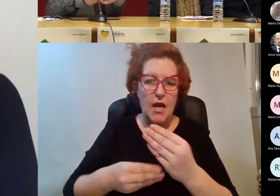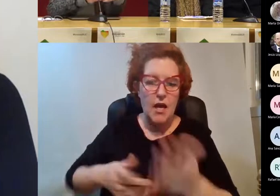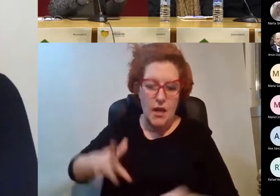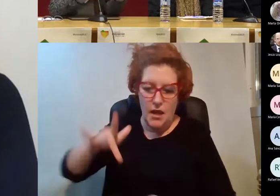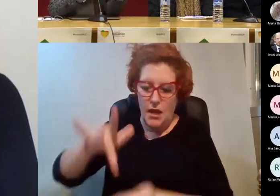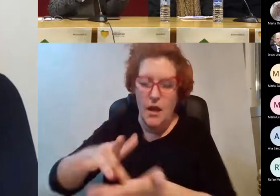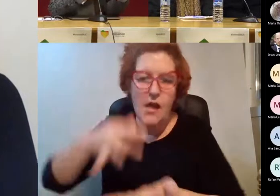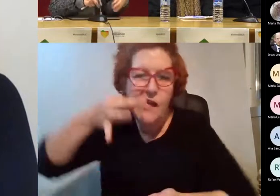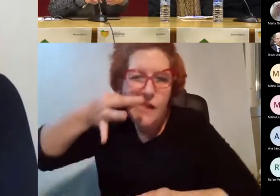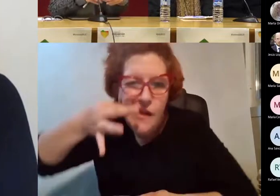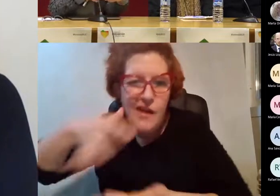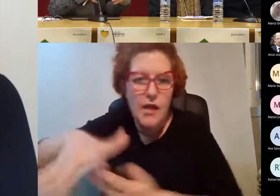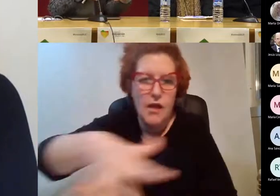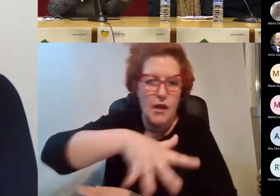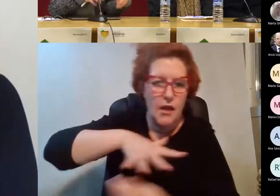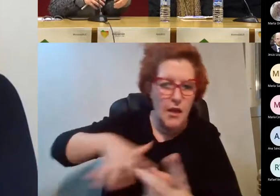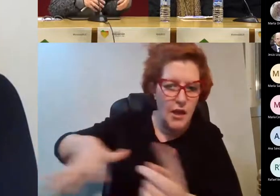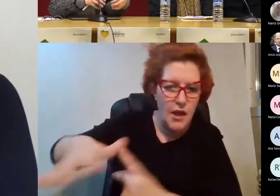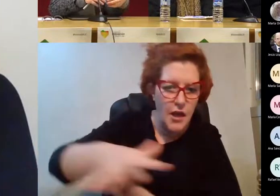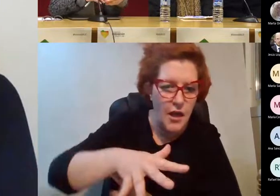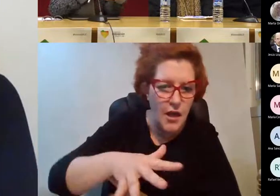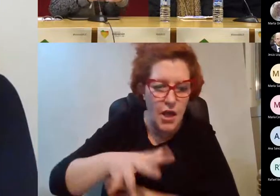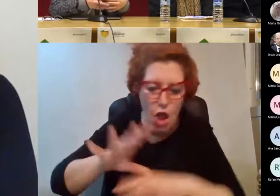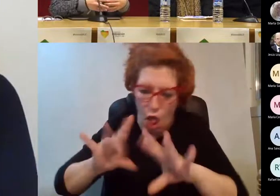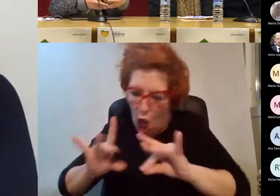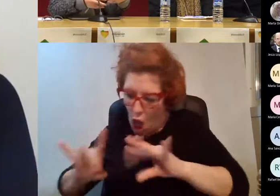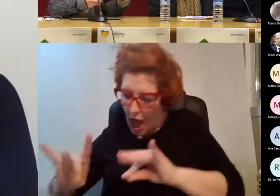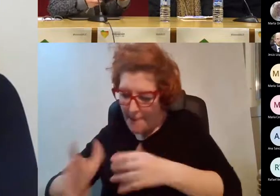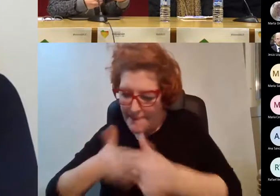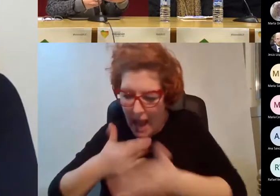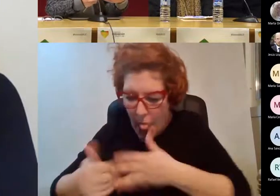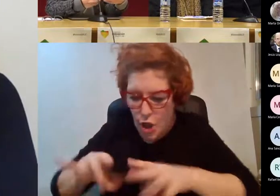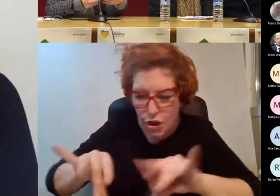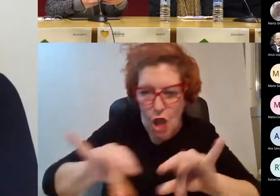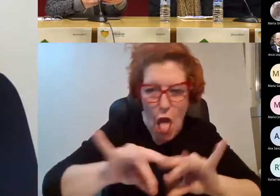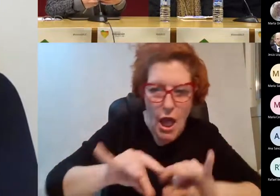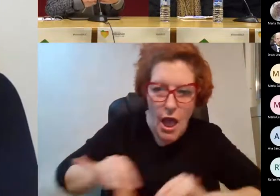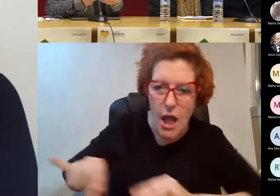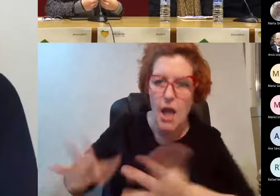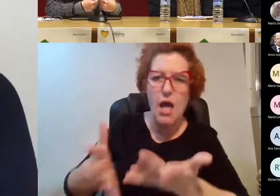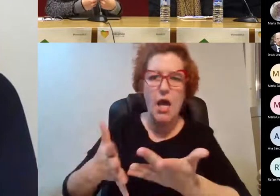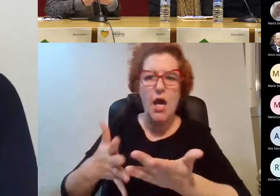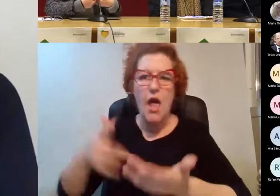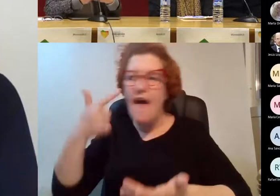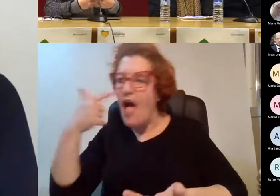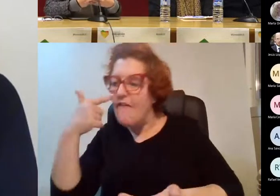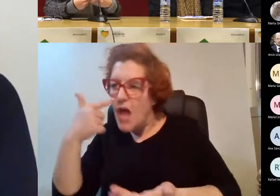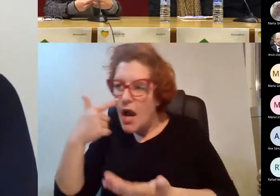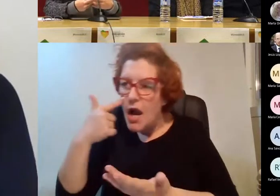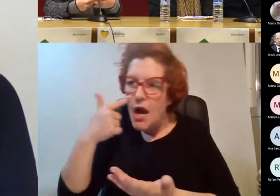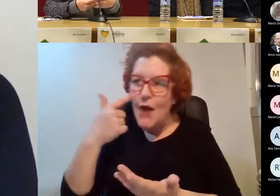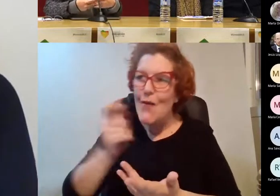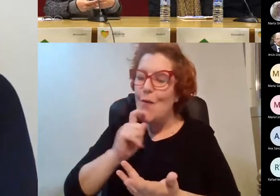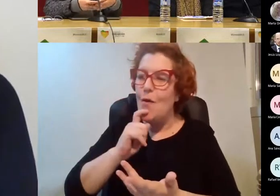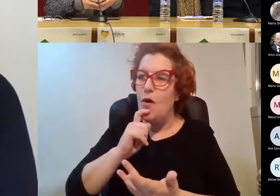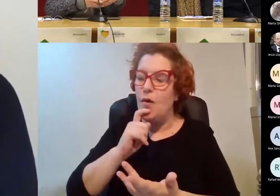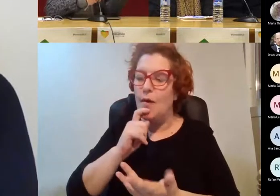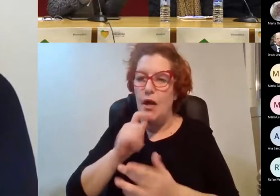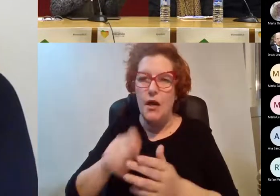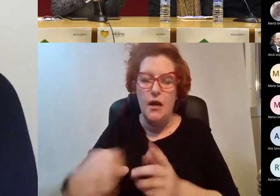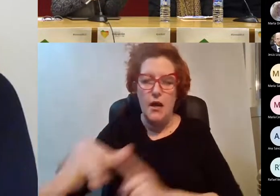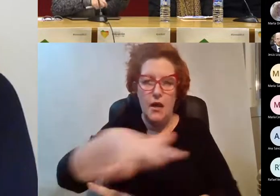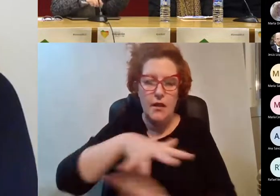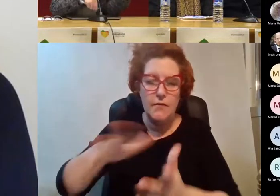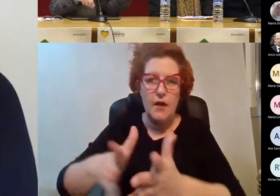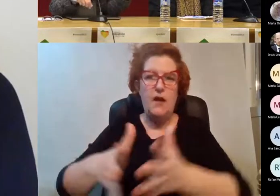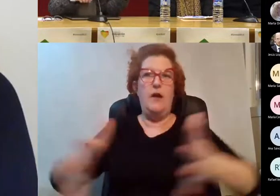pisaba y tocaba con sus manos, excavaba, la dimensión es tan grande, ¿no?, entre lo